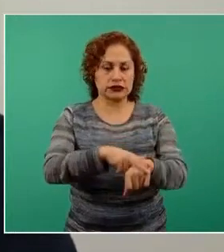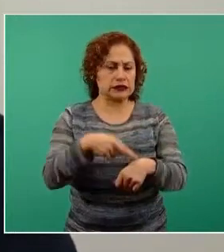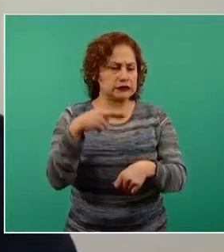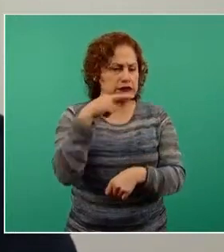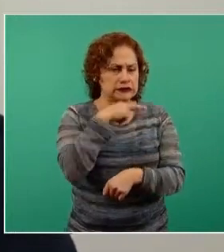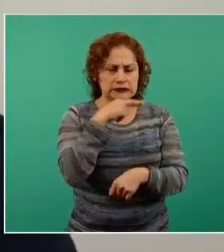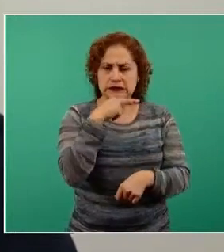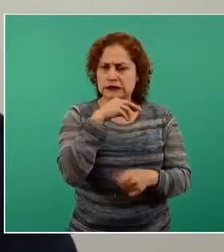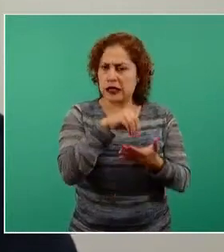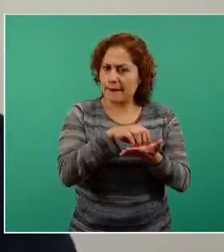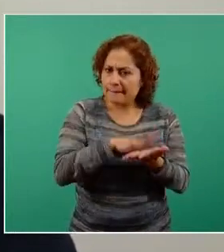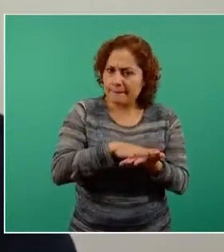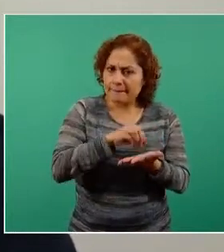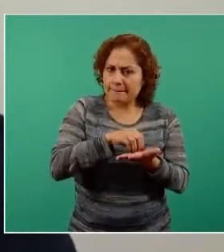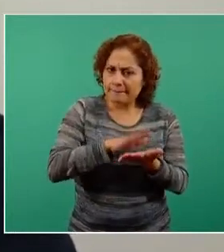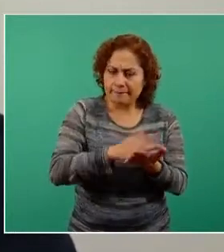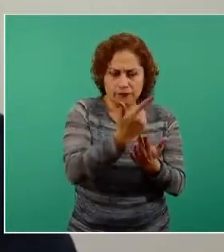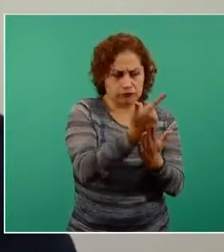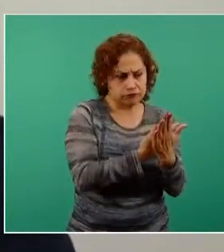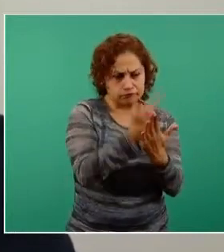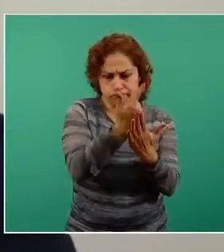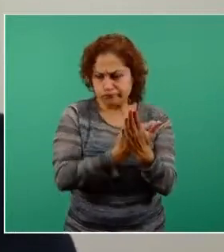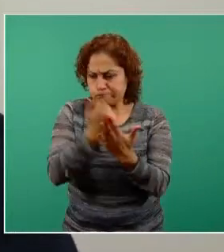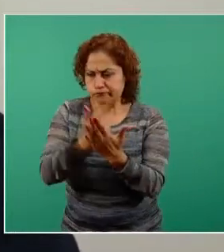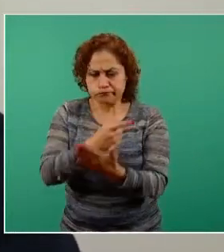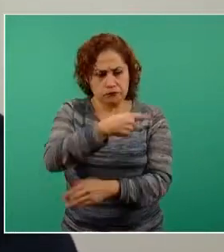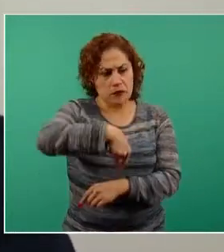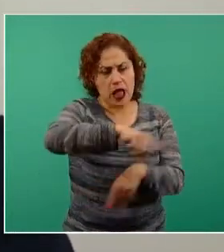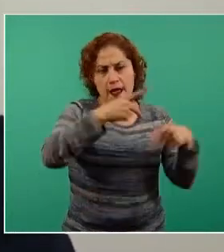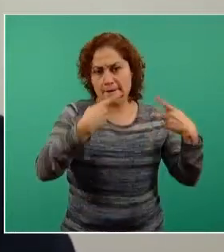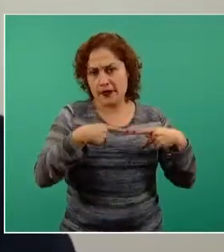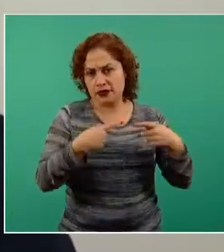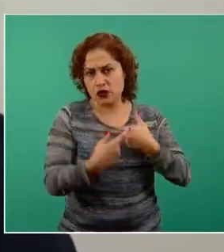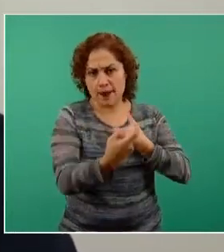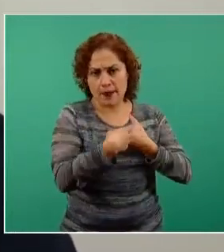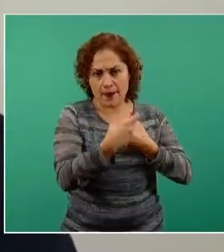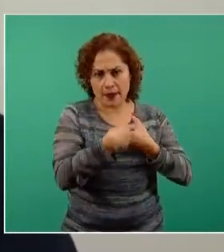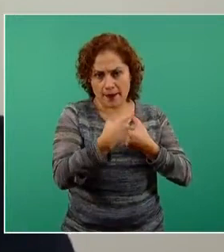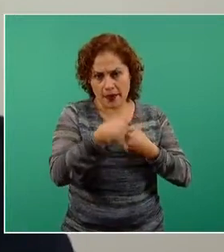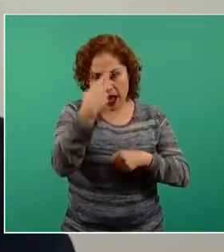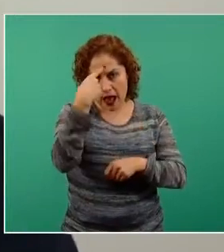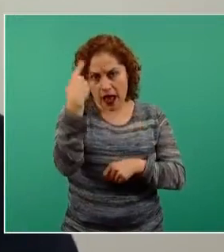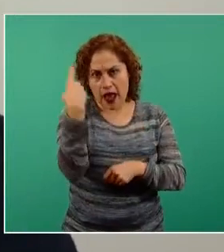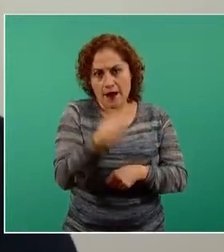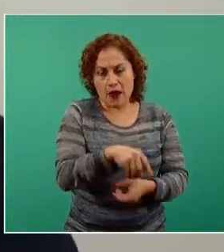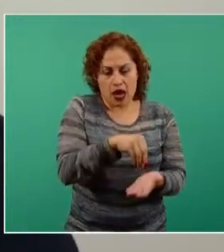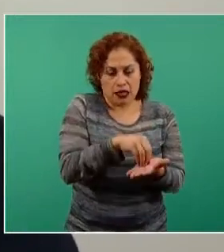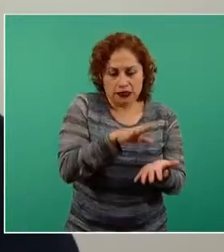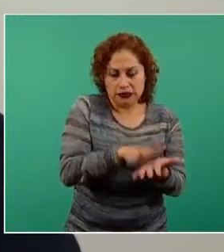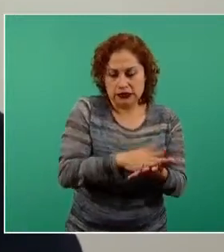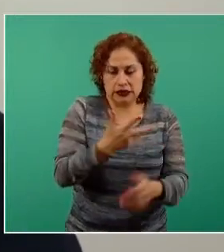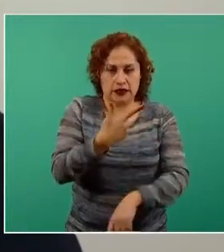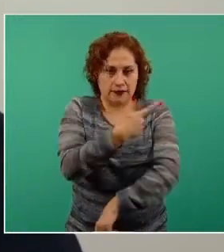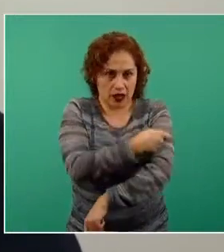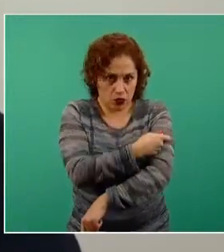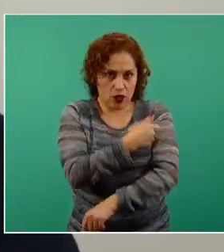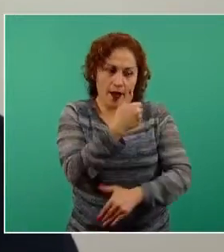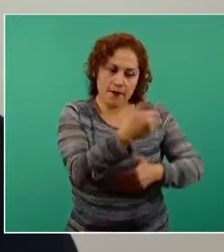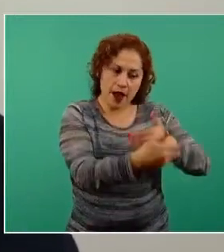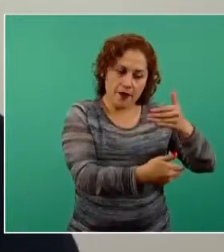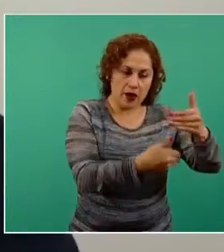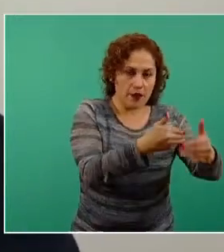a todos ellos, integrándolos en los padrones, en las listas y programando sus vacunas. Y entonces, mientras esto